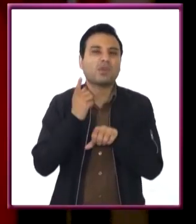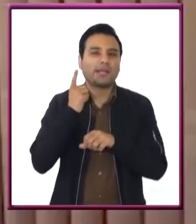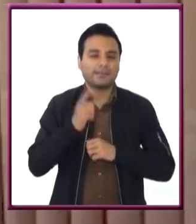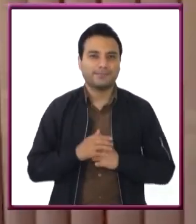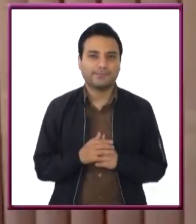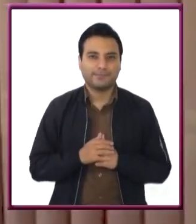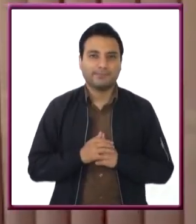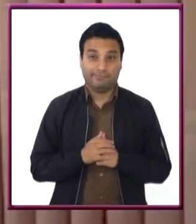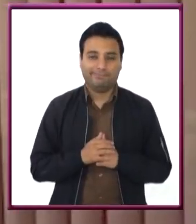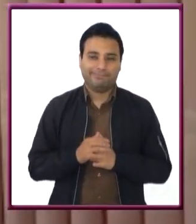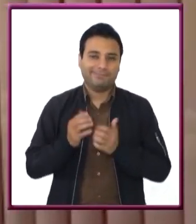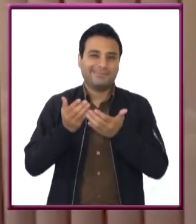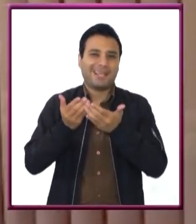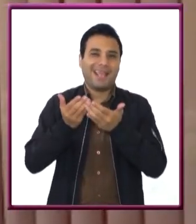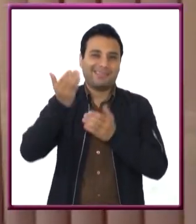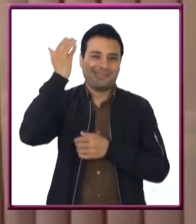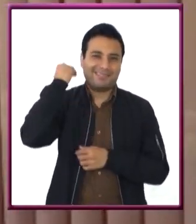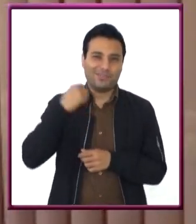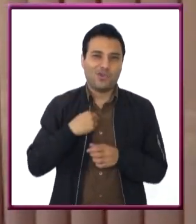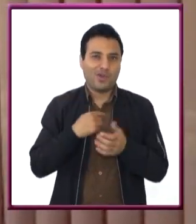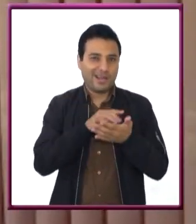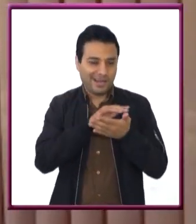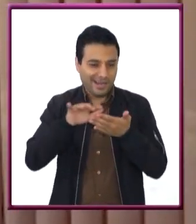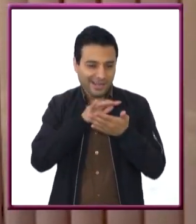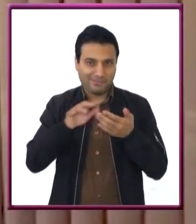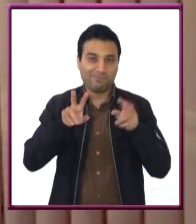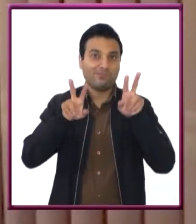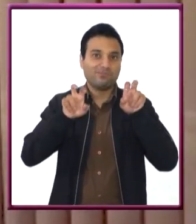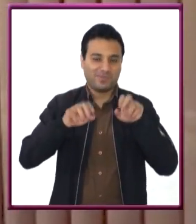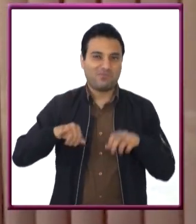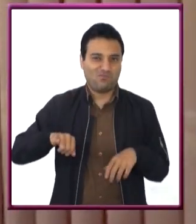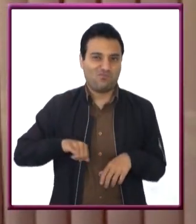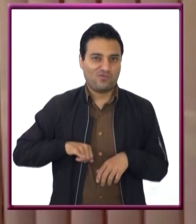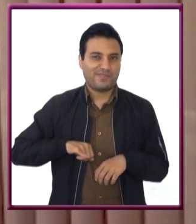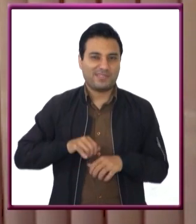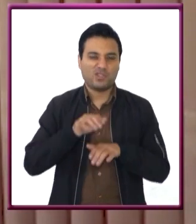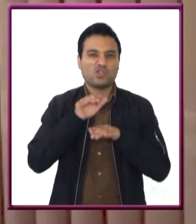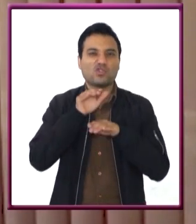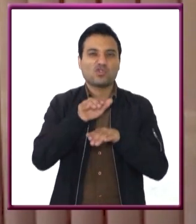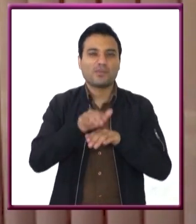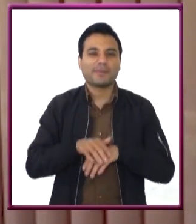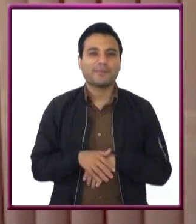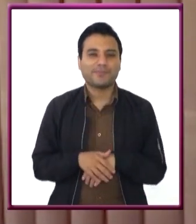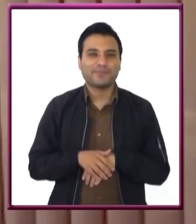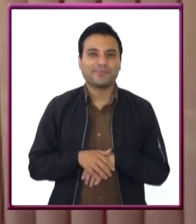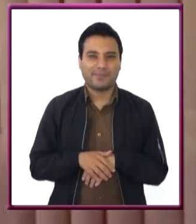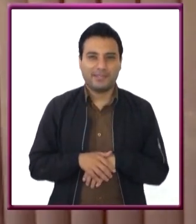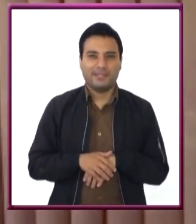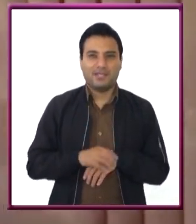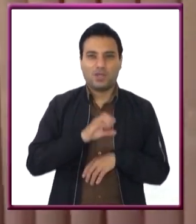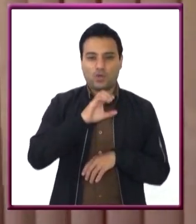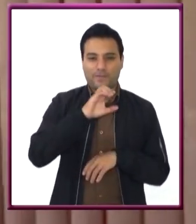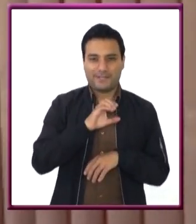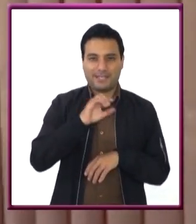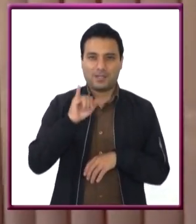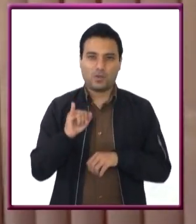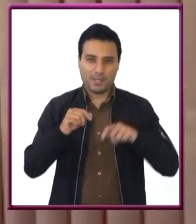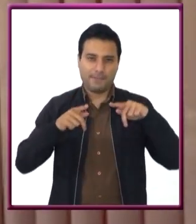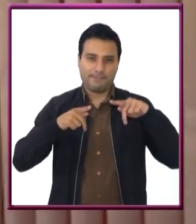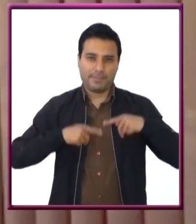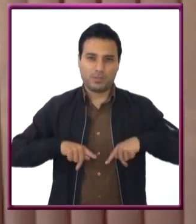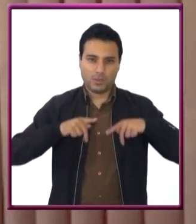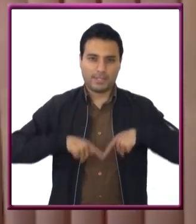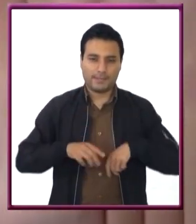y por qué? Bueno, hace tiempo leí un artículo muy interesante sobre el coeficiente intelectual de la